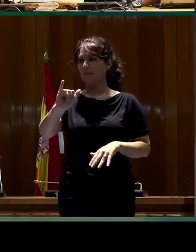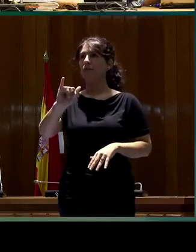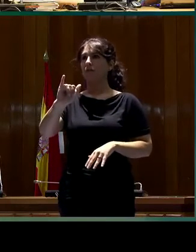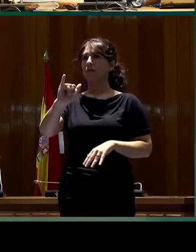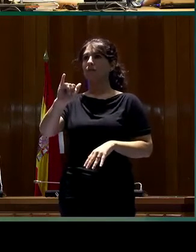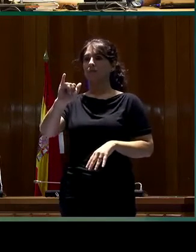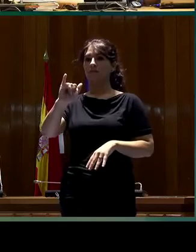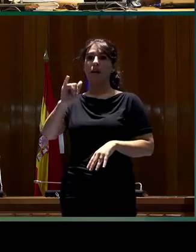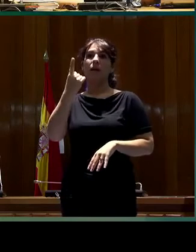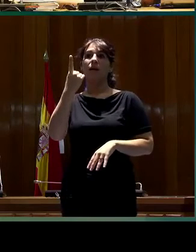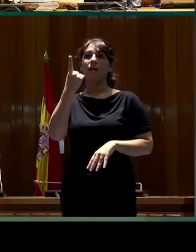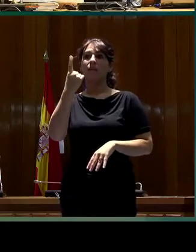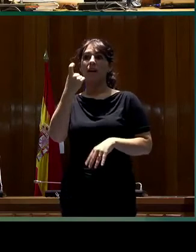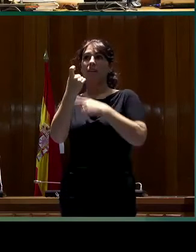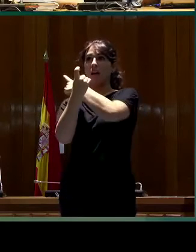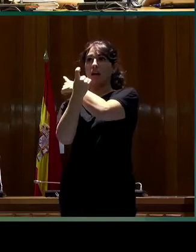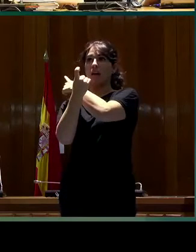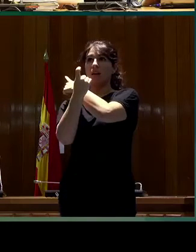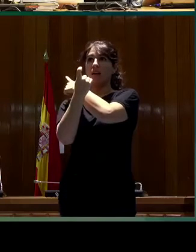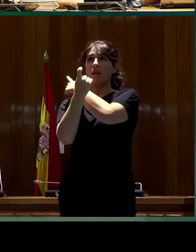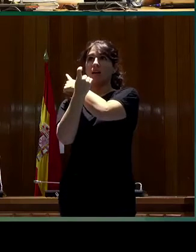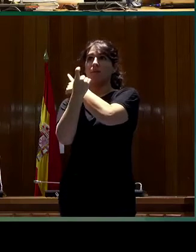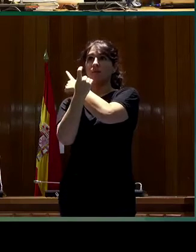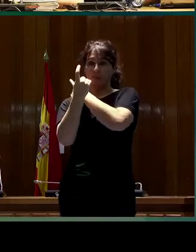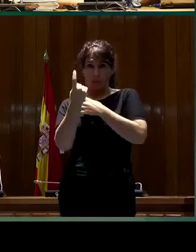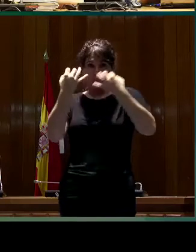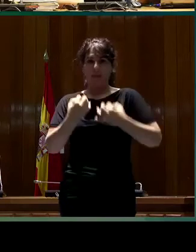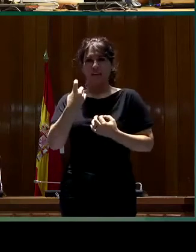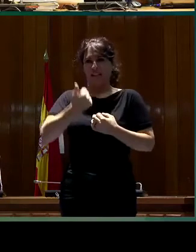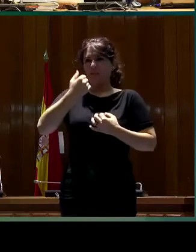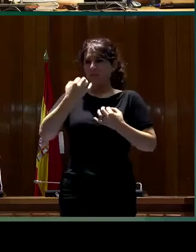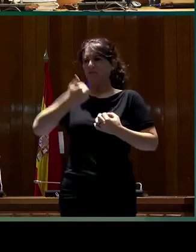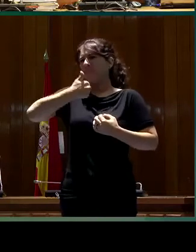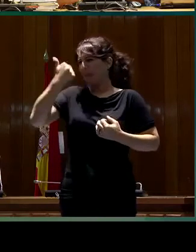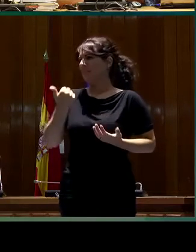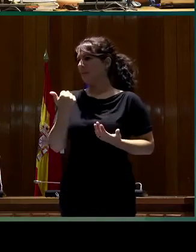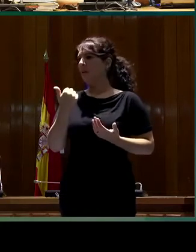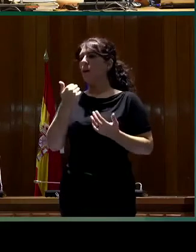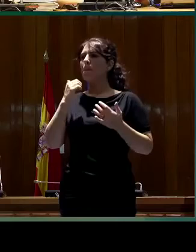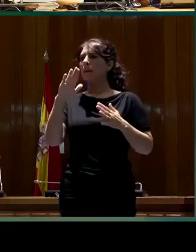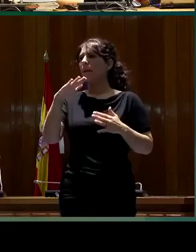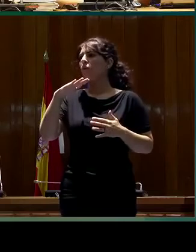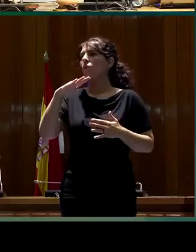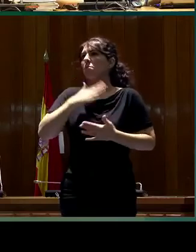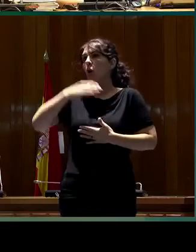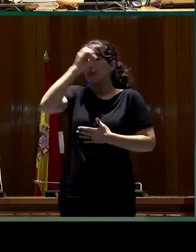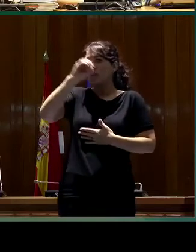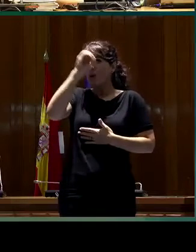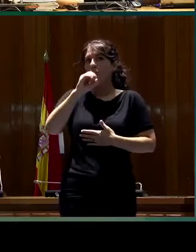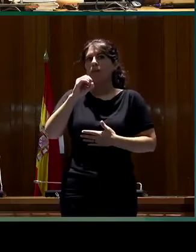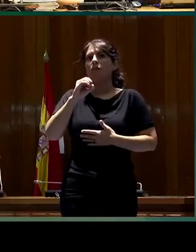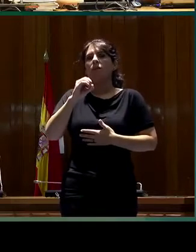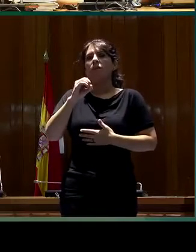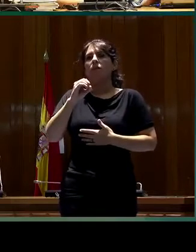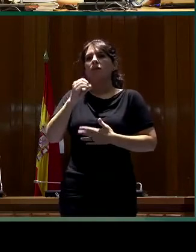un paso a que haya integración dentro de las bibliotecas. Pero para mí no sigue, al menos mi opinión personal, que a lo que se